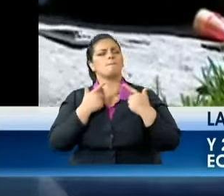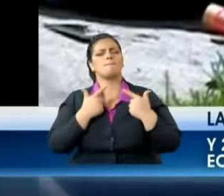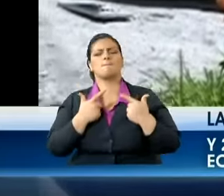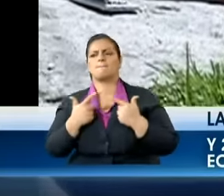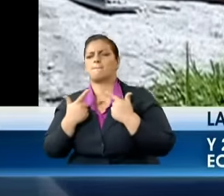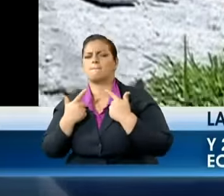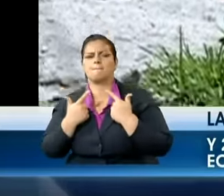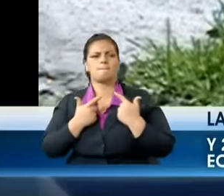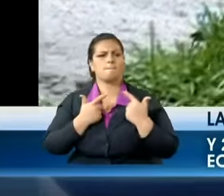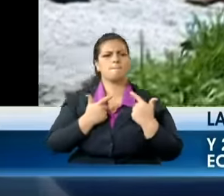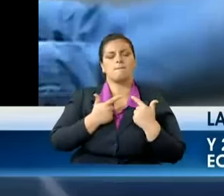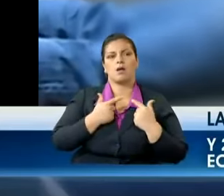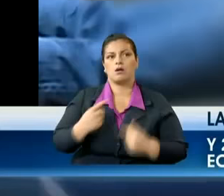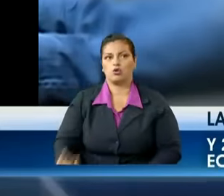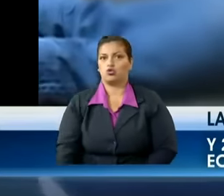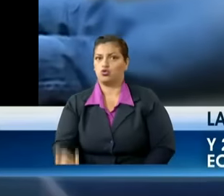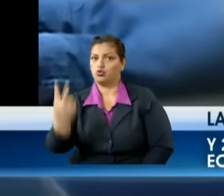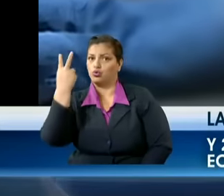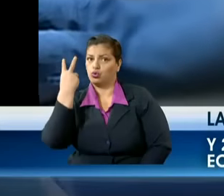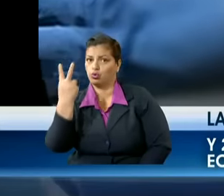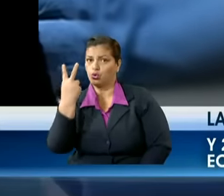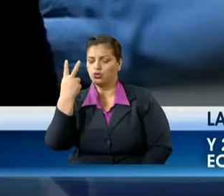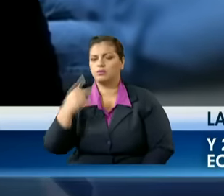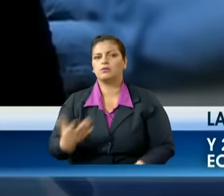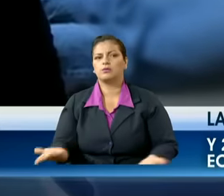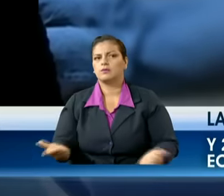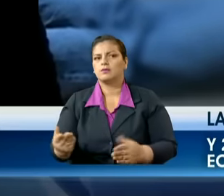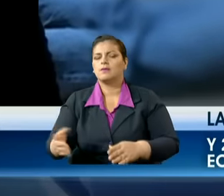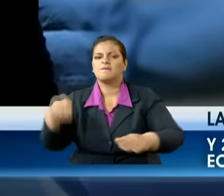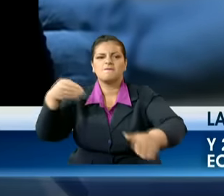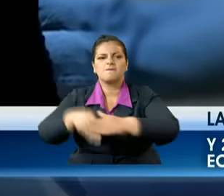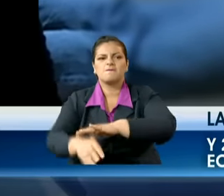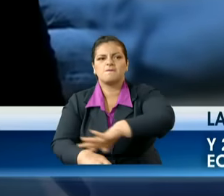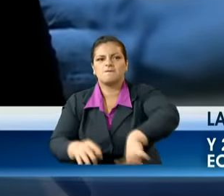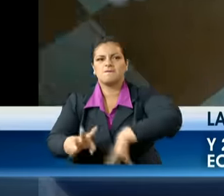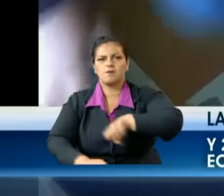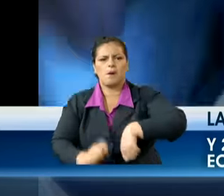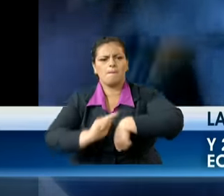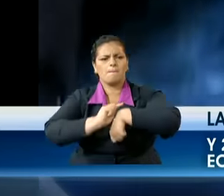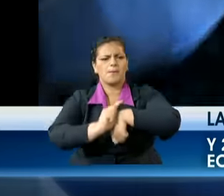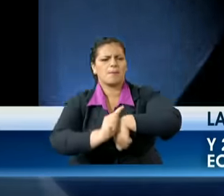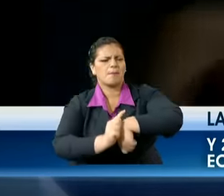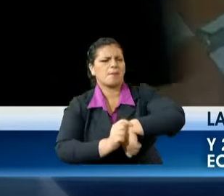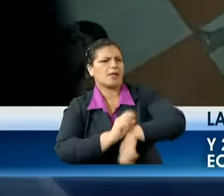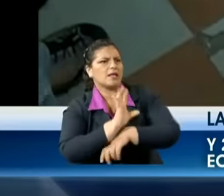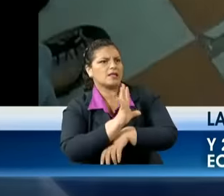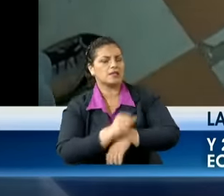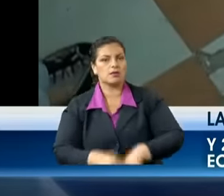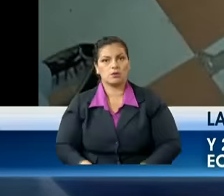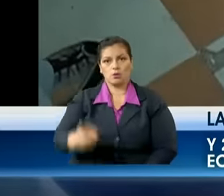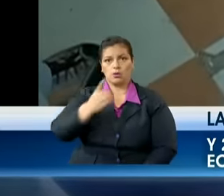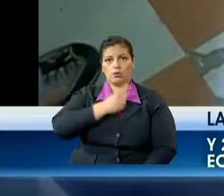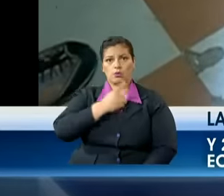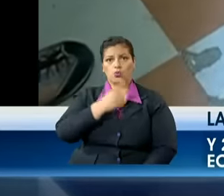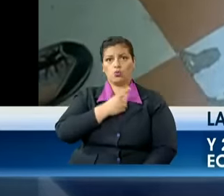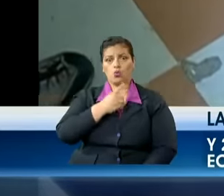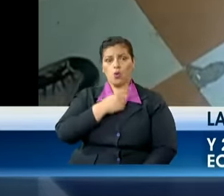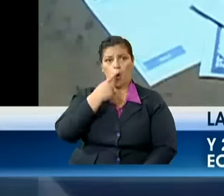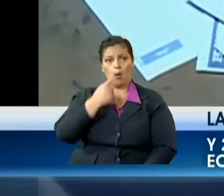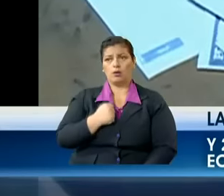de joyas y dinero en efectivo y todos salieron. El robo duró cerca de 5 minutos. Al dueño de la tienda no le quedó otra alternativa